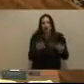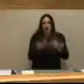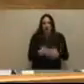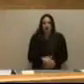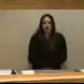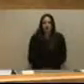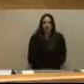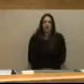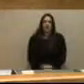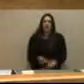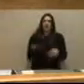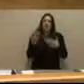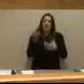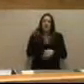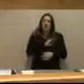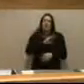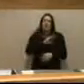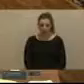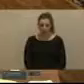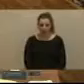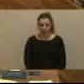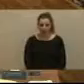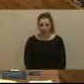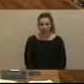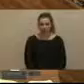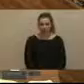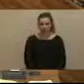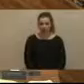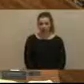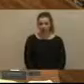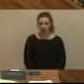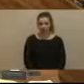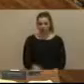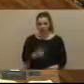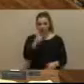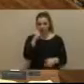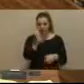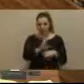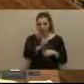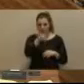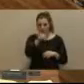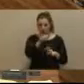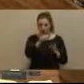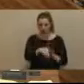señoría. Gracias, señor Corbas Mons. Mire, señor consejero, yo no